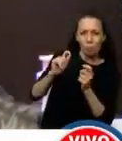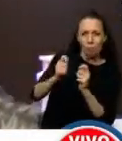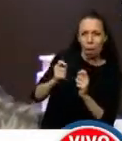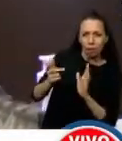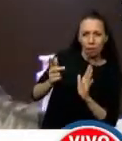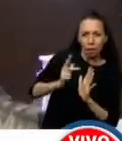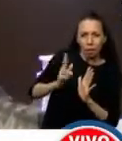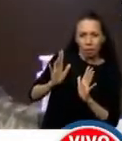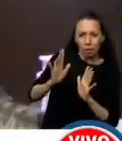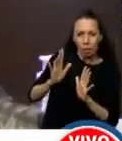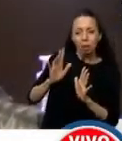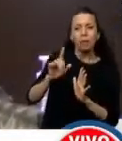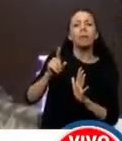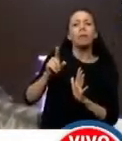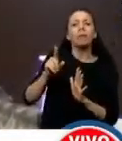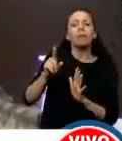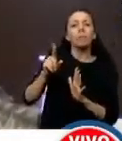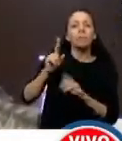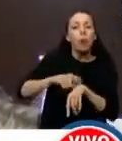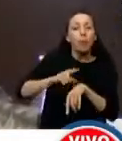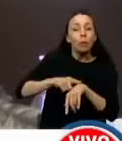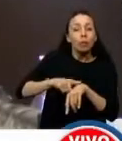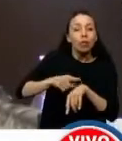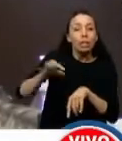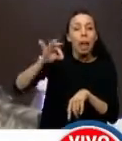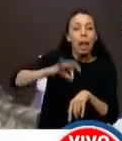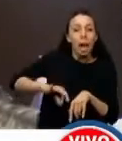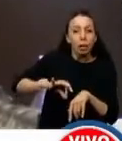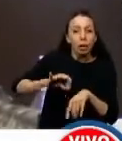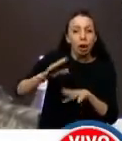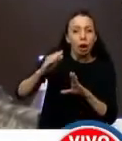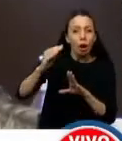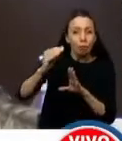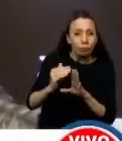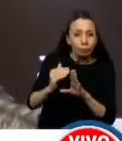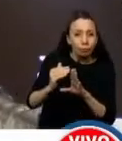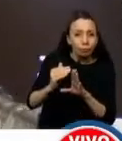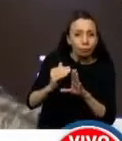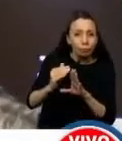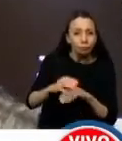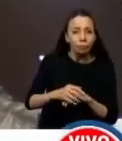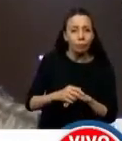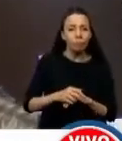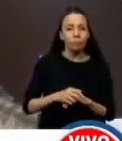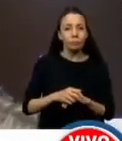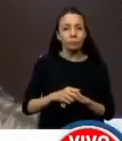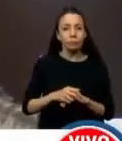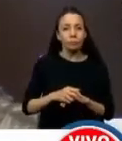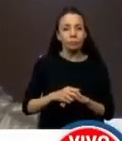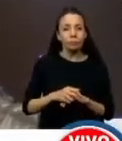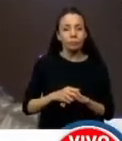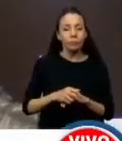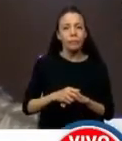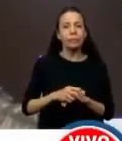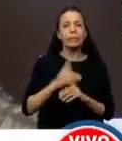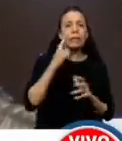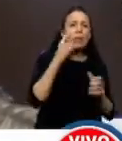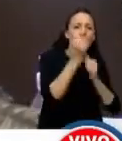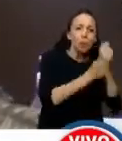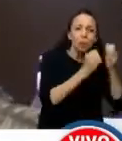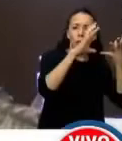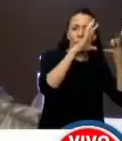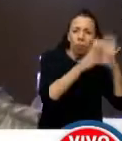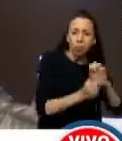ningún llamado, ningún mensaje, nada por el estilo negativo. Por supuesto, la disidencia que se dio el otro día en